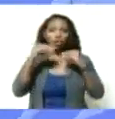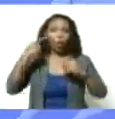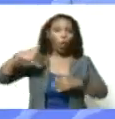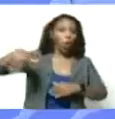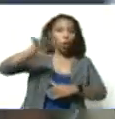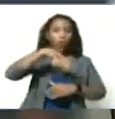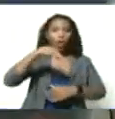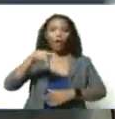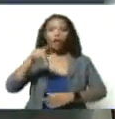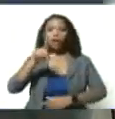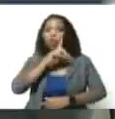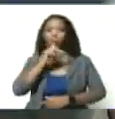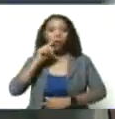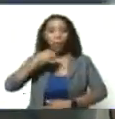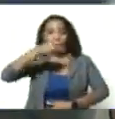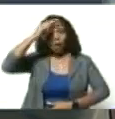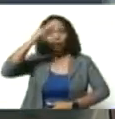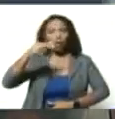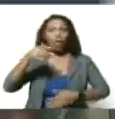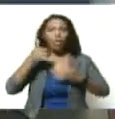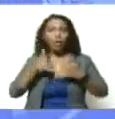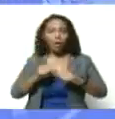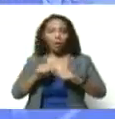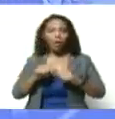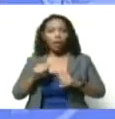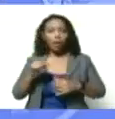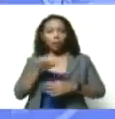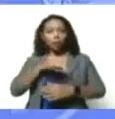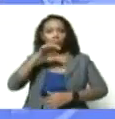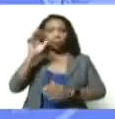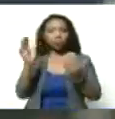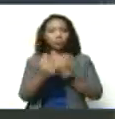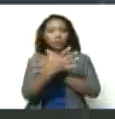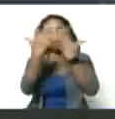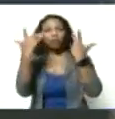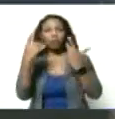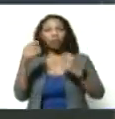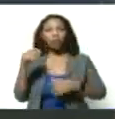nombre del Padre, del Hijo y del Espíritu Santo. Amén. Earle vive.